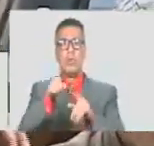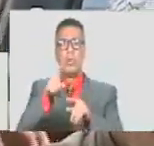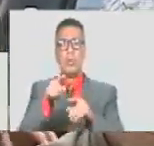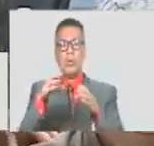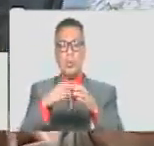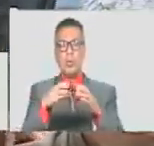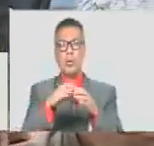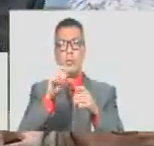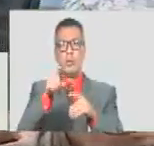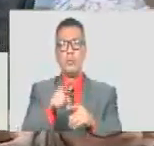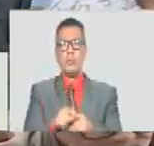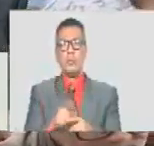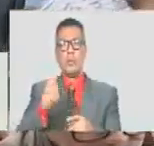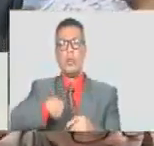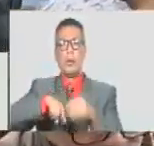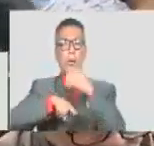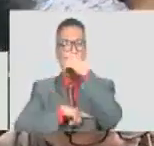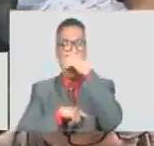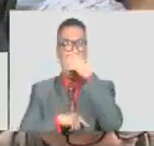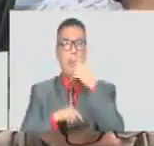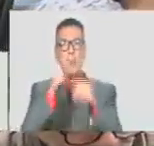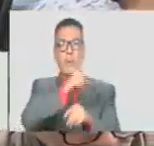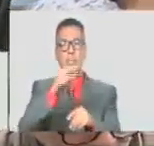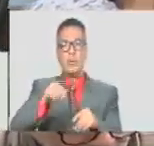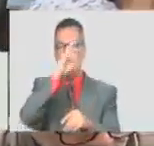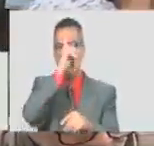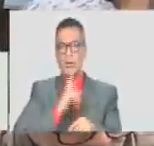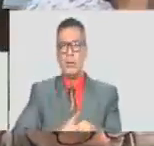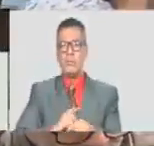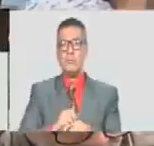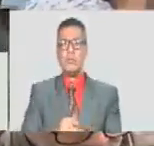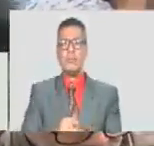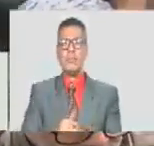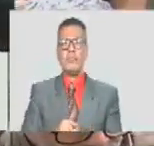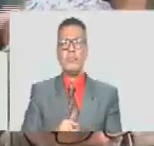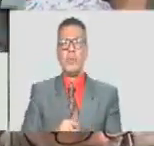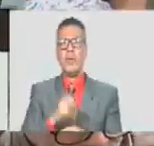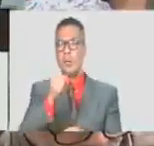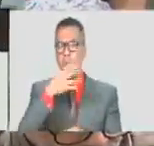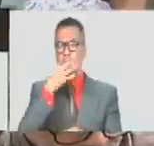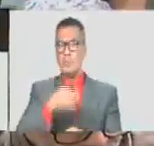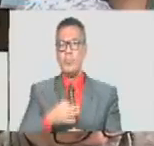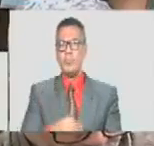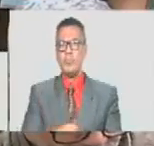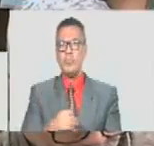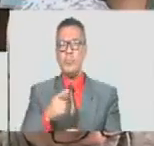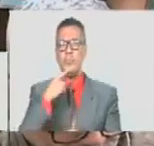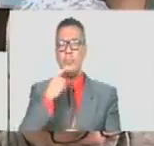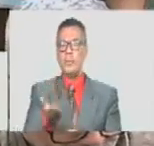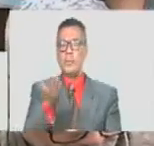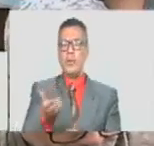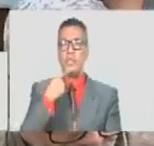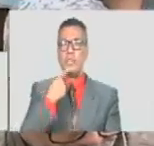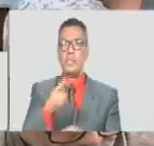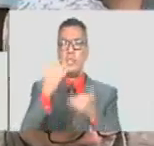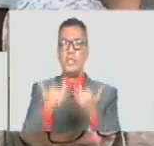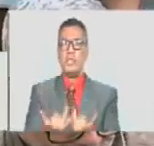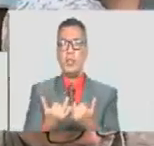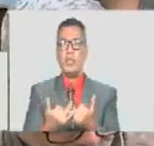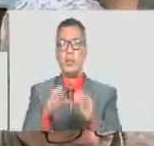convención sobre nuestro con personas con discapacidad. Pero es bueno resaltar que ya